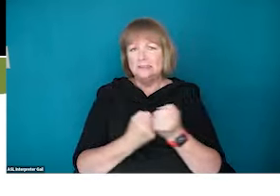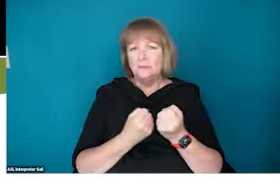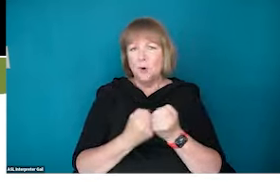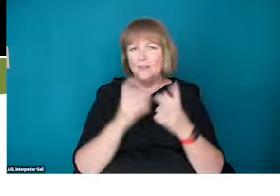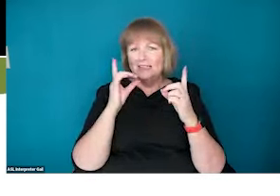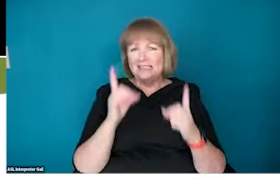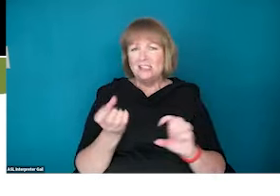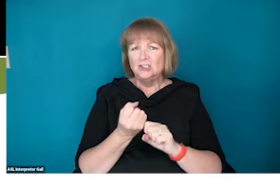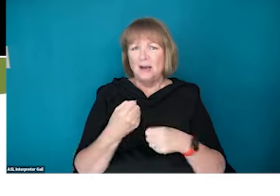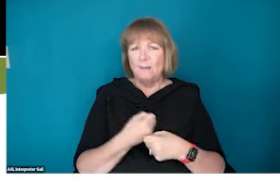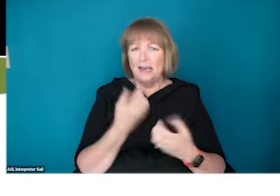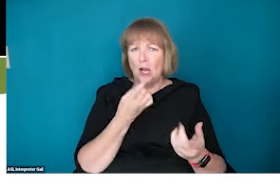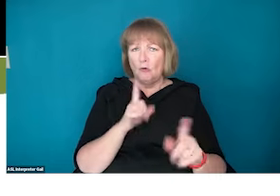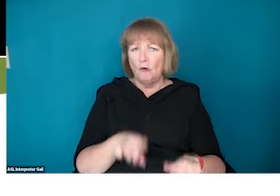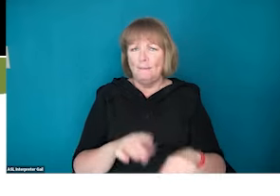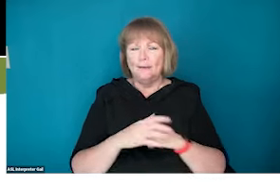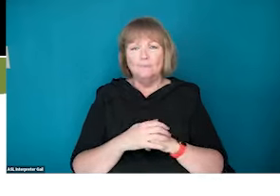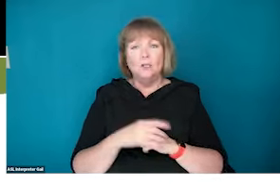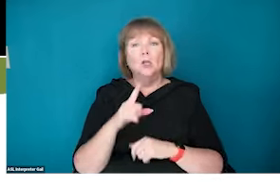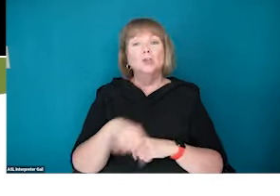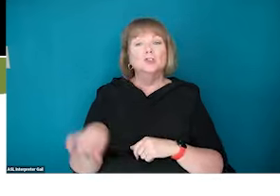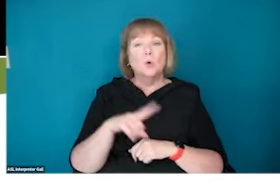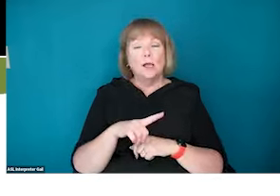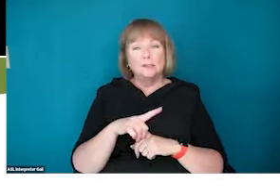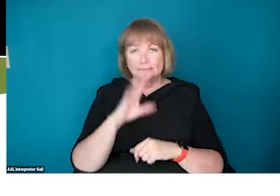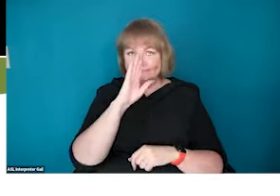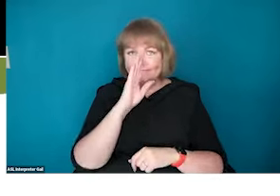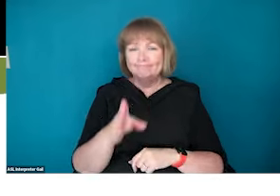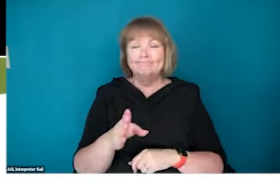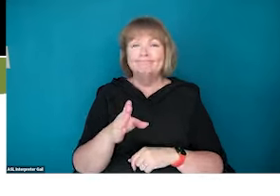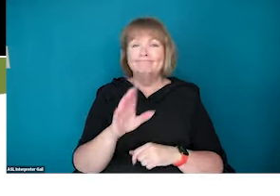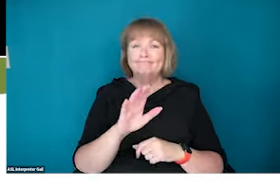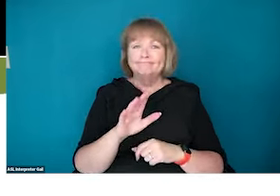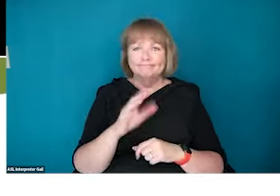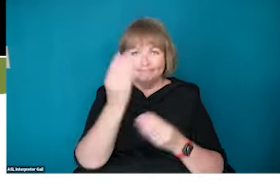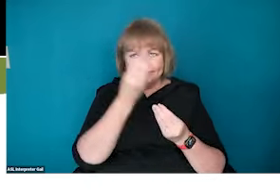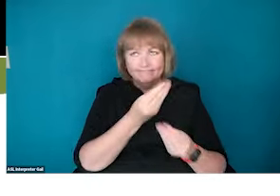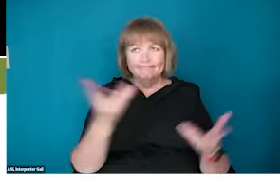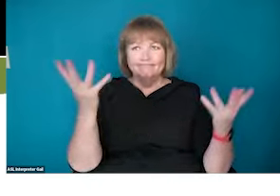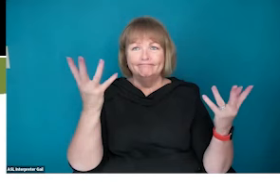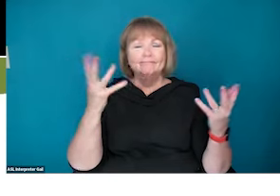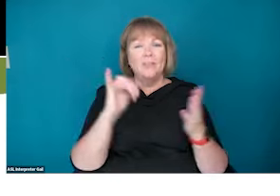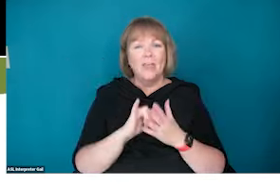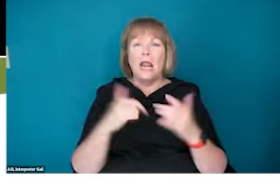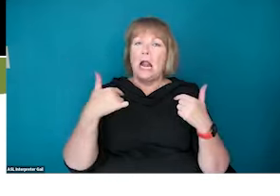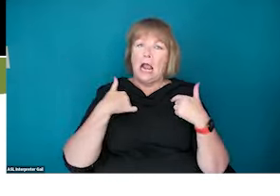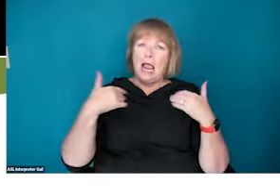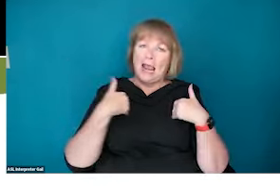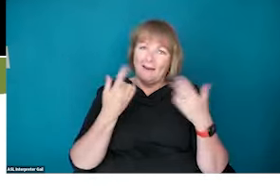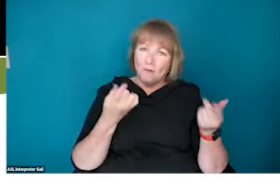es legal y es aceptado por el estado de Wisconsin. Próxima diapositiva. Poder